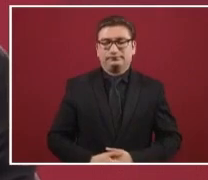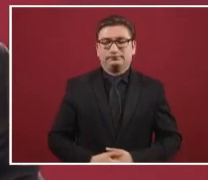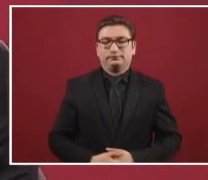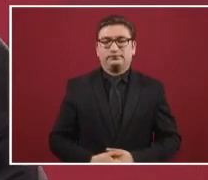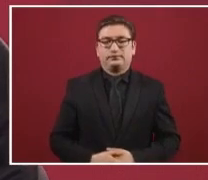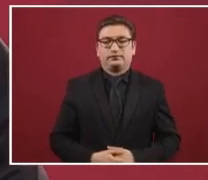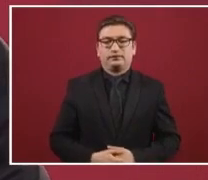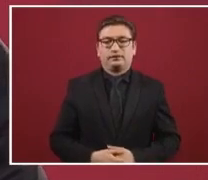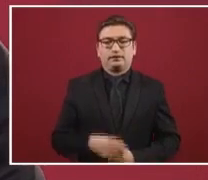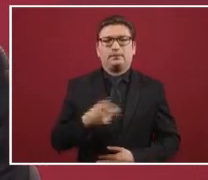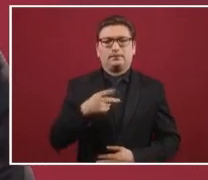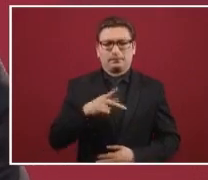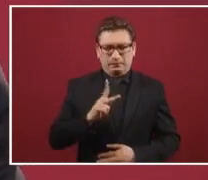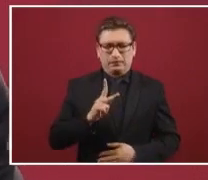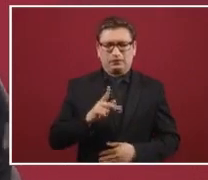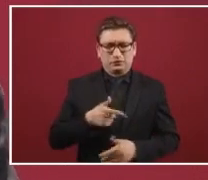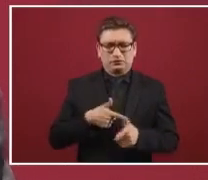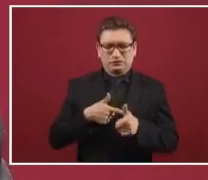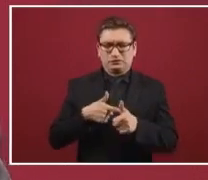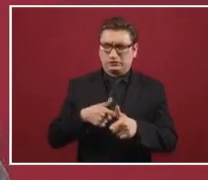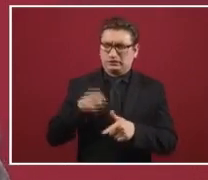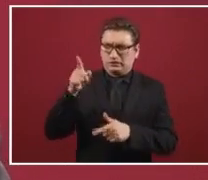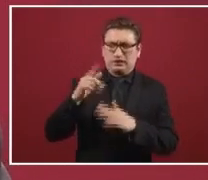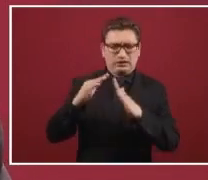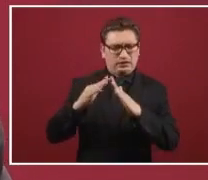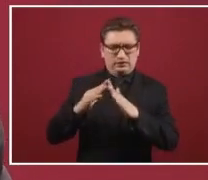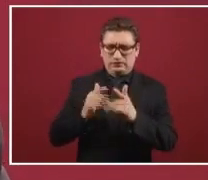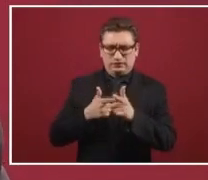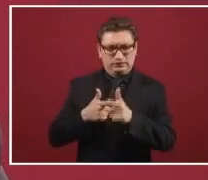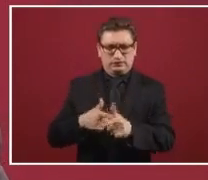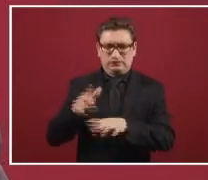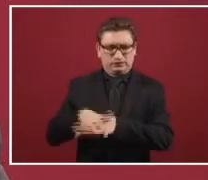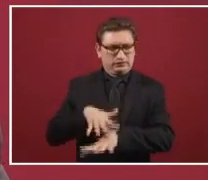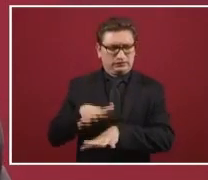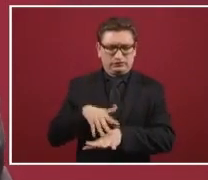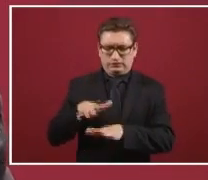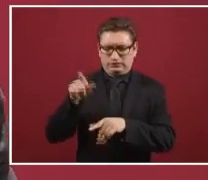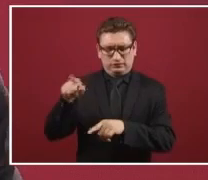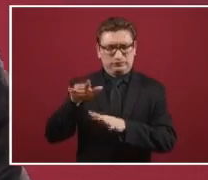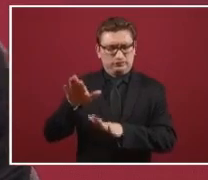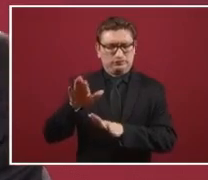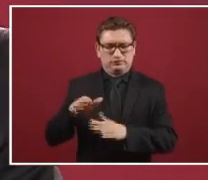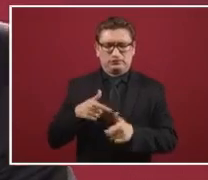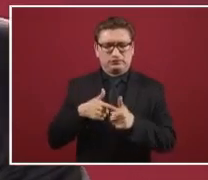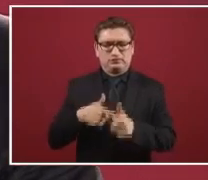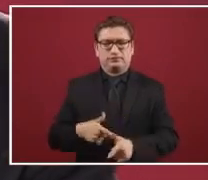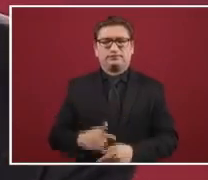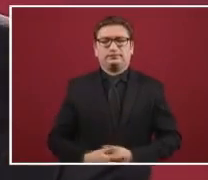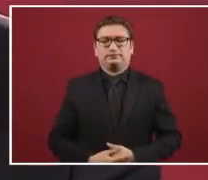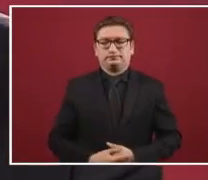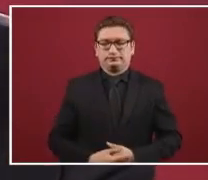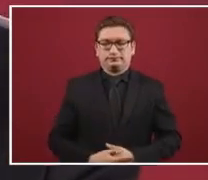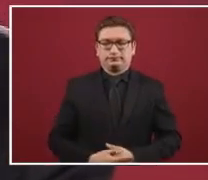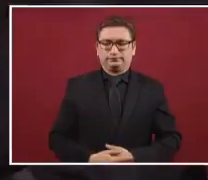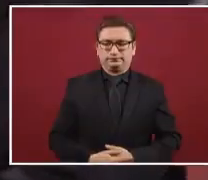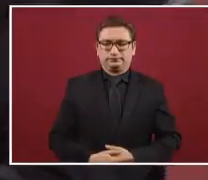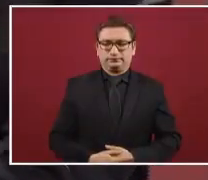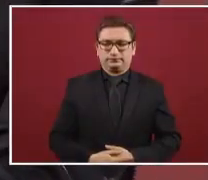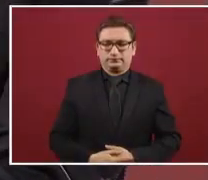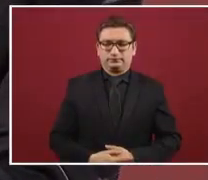Pero vamos a seguir manteniendo la casa en Tlalpan para